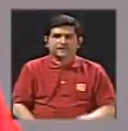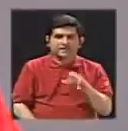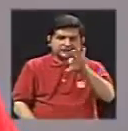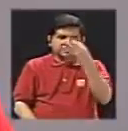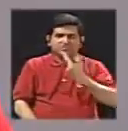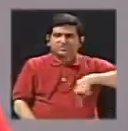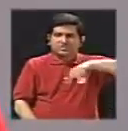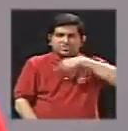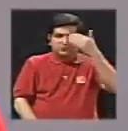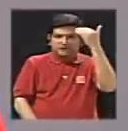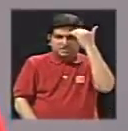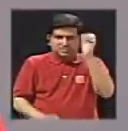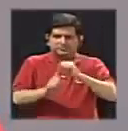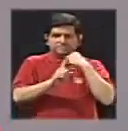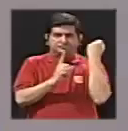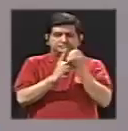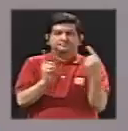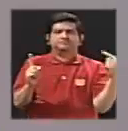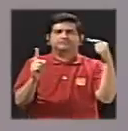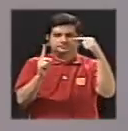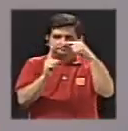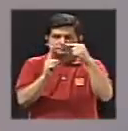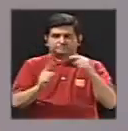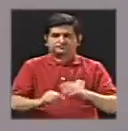vamos enterando del asunto. Hasta llegar,